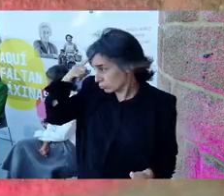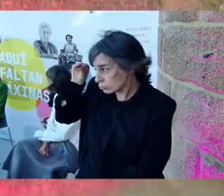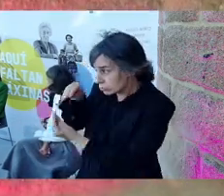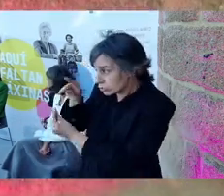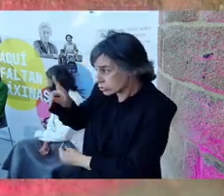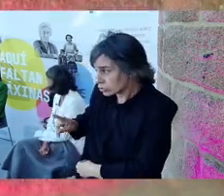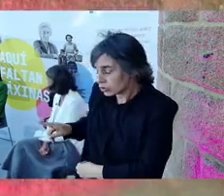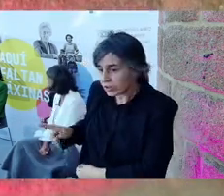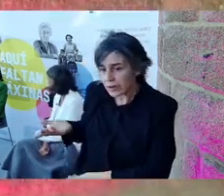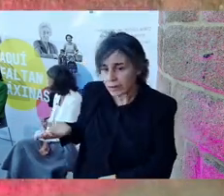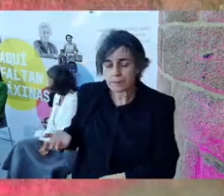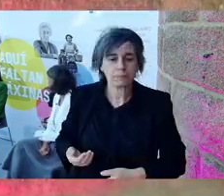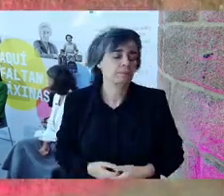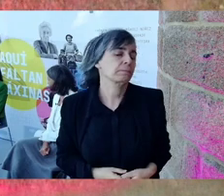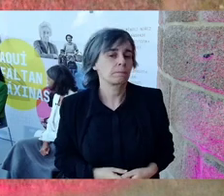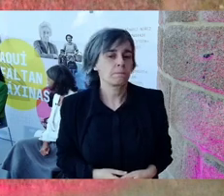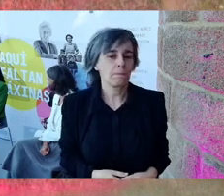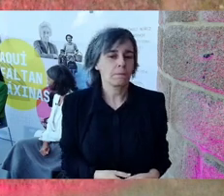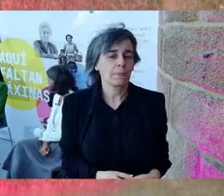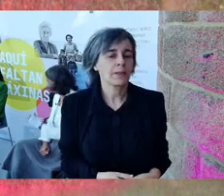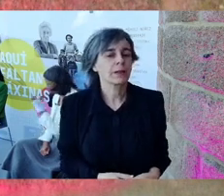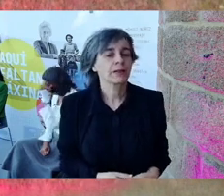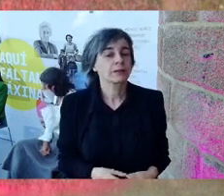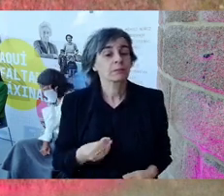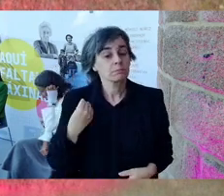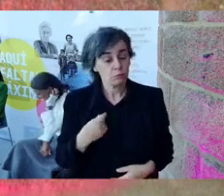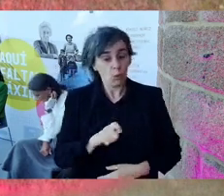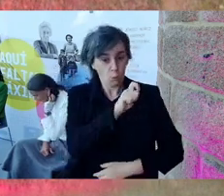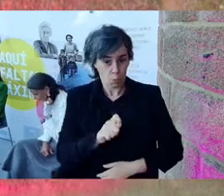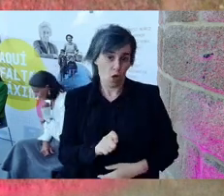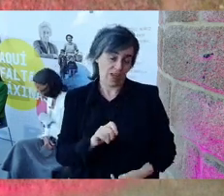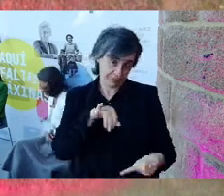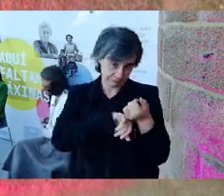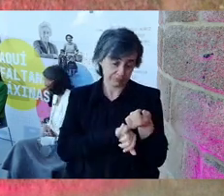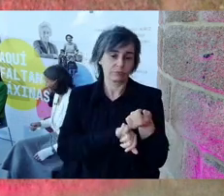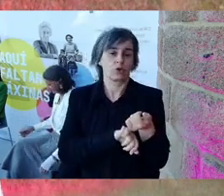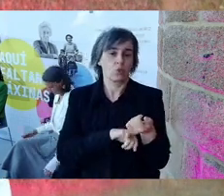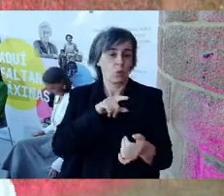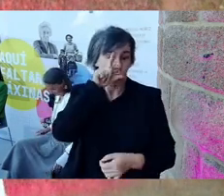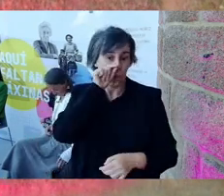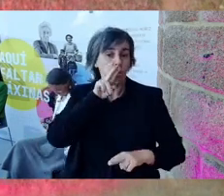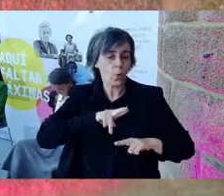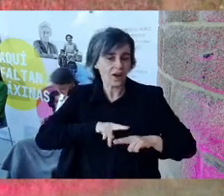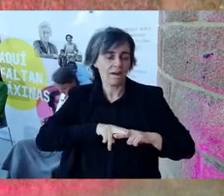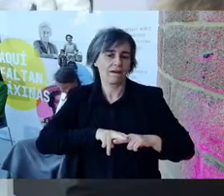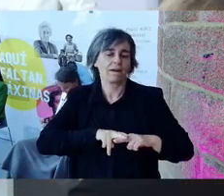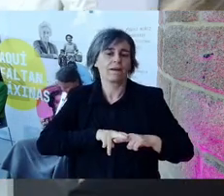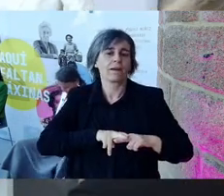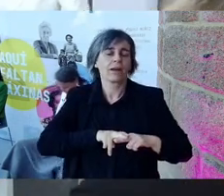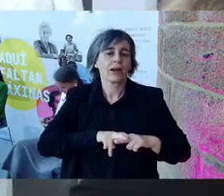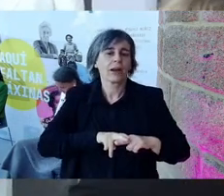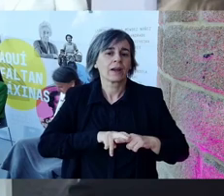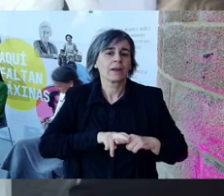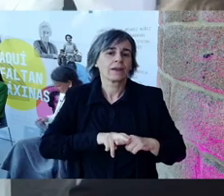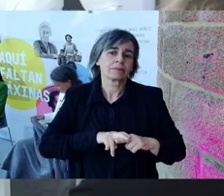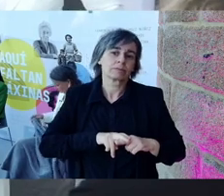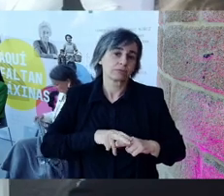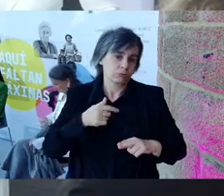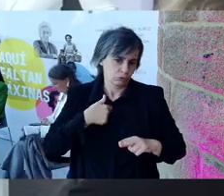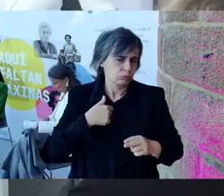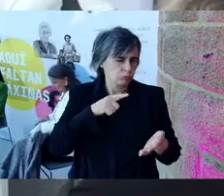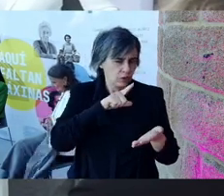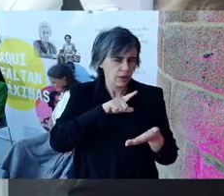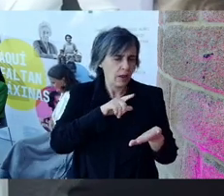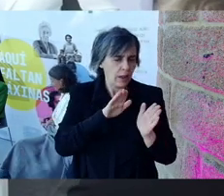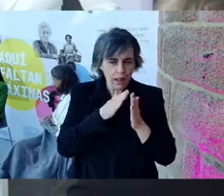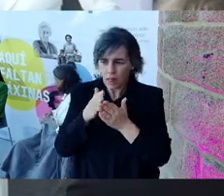si Carlos está de acuerdo, yo creo que no. El casamiento de Urraca, según se atienda a la fuente